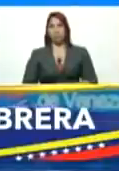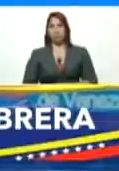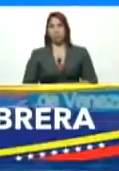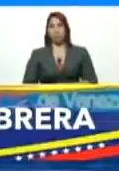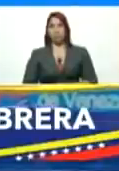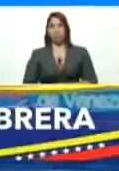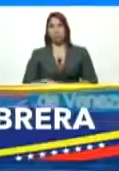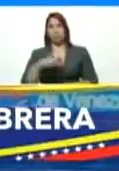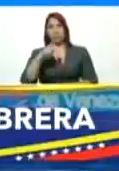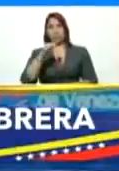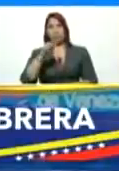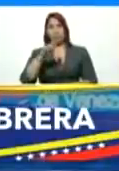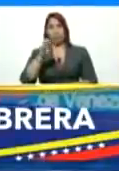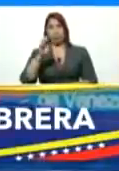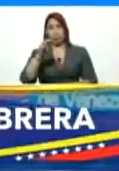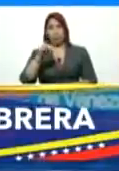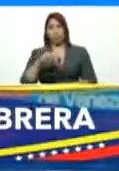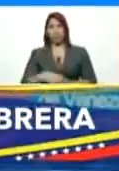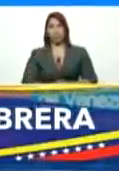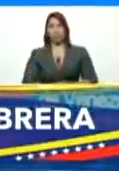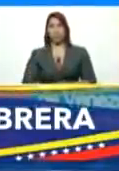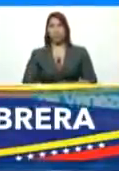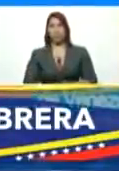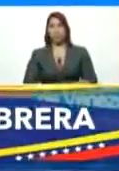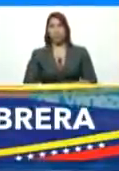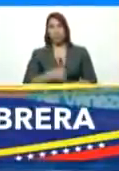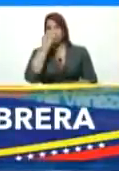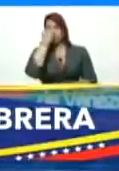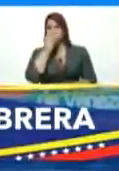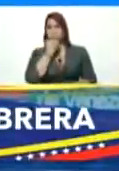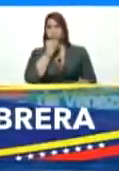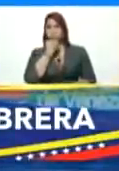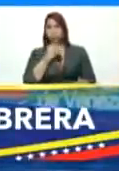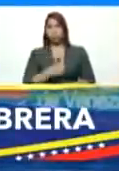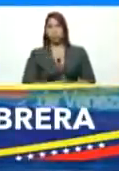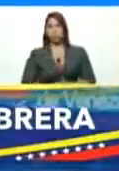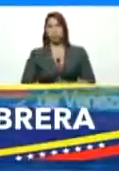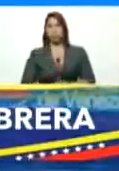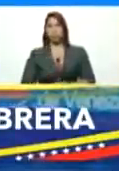vanesa gonzález sedeño karen quítate la máscara